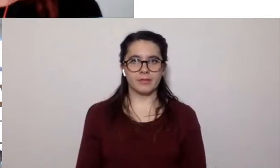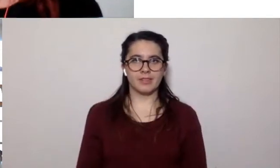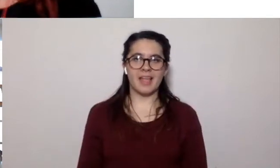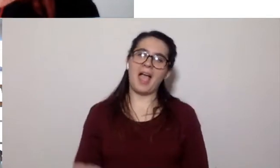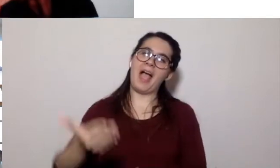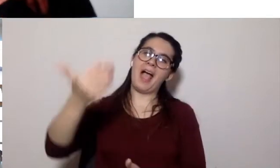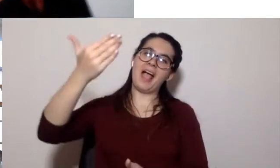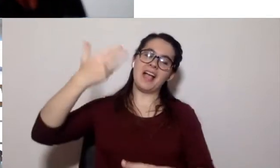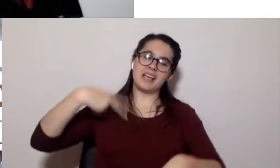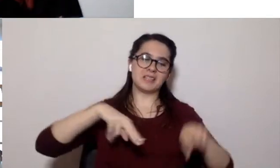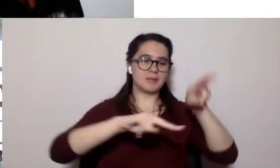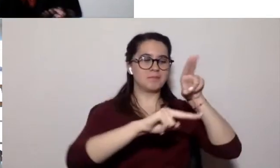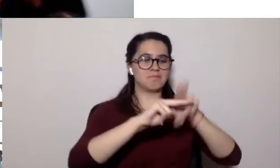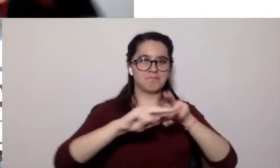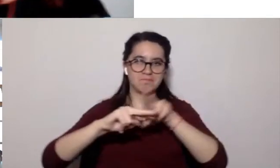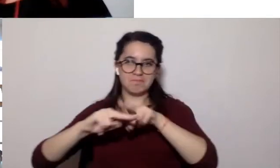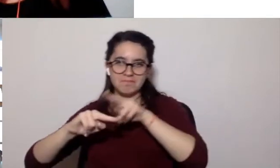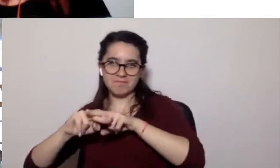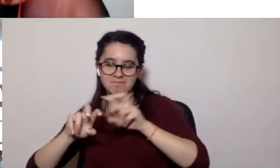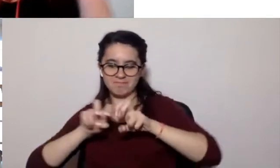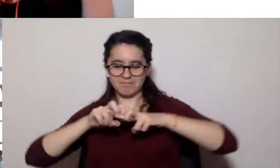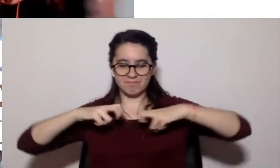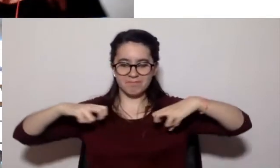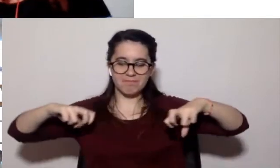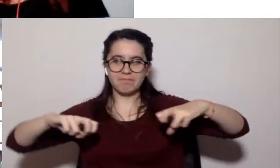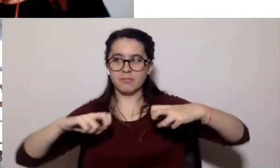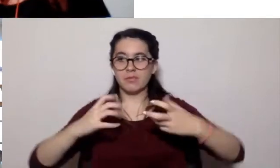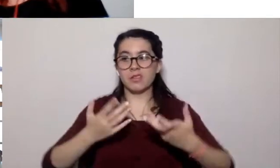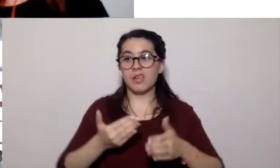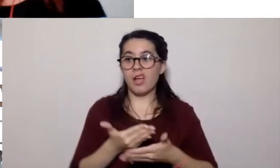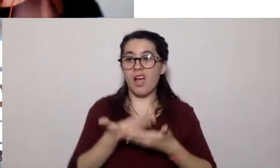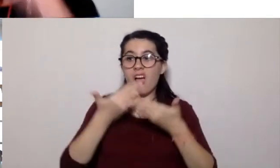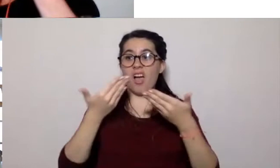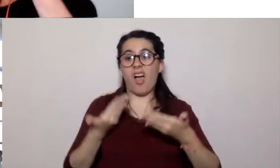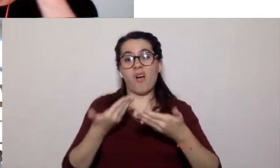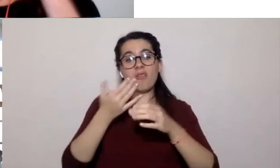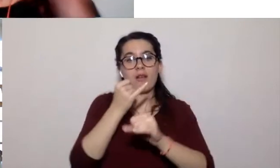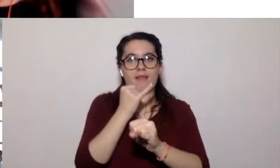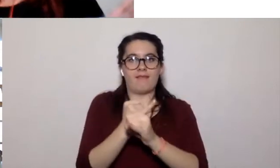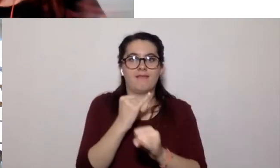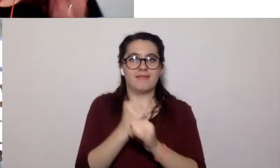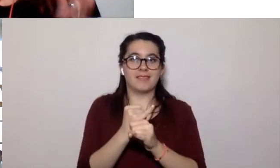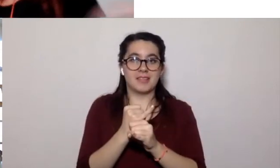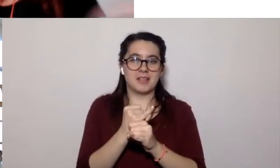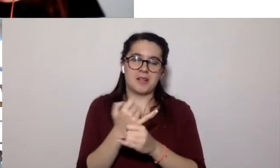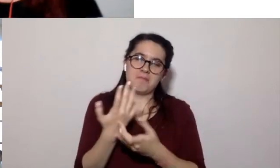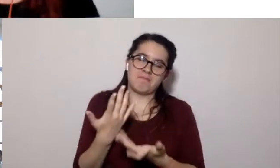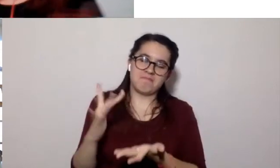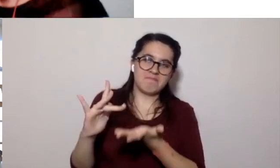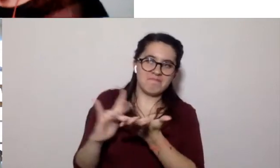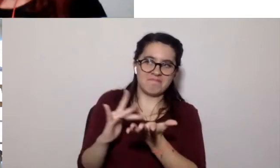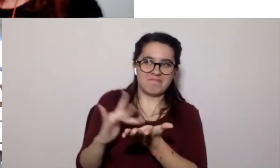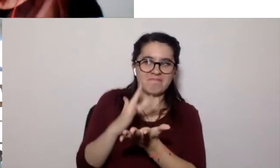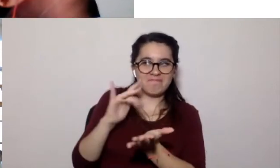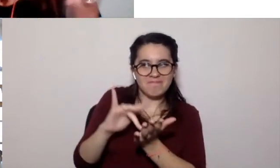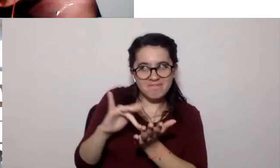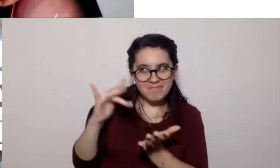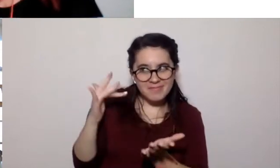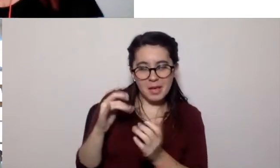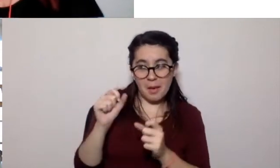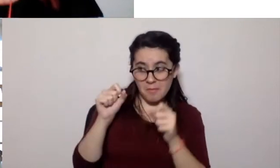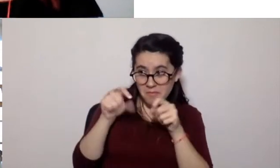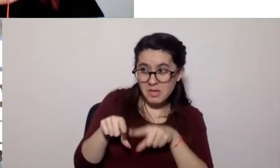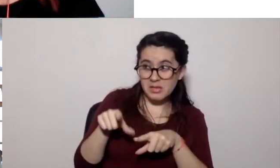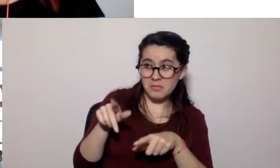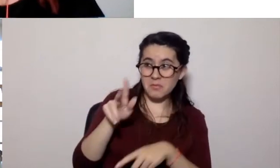cómo las extraño y extraño. Ay, sí. En el canal. Estamos improvisando esto, ¿no? Gracias por el apoyo, pero pues no es lo mismo, las